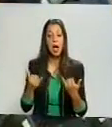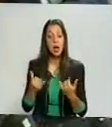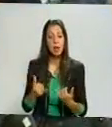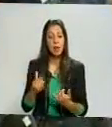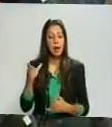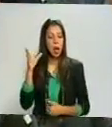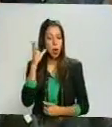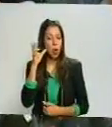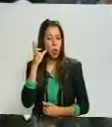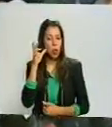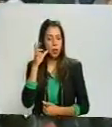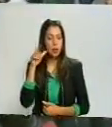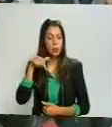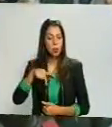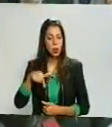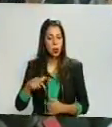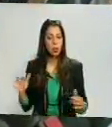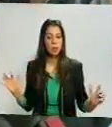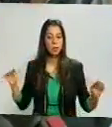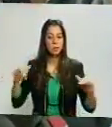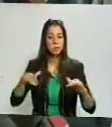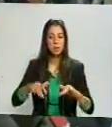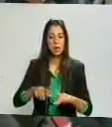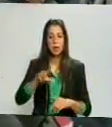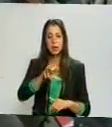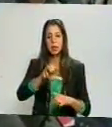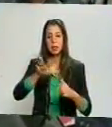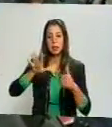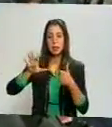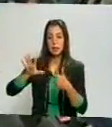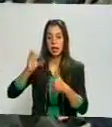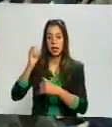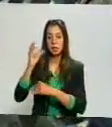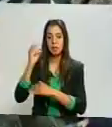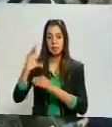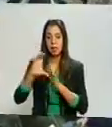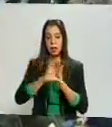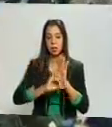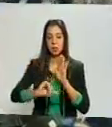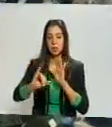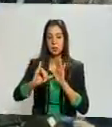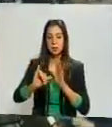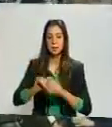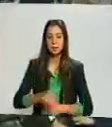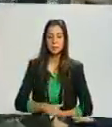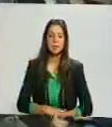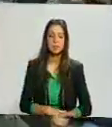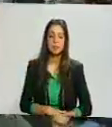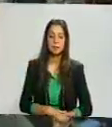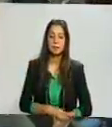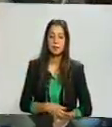parte de la sesión número 36 de la Asamblea Nacional Constituyente.